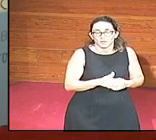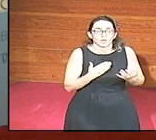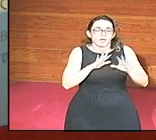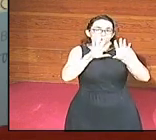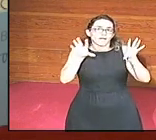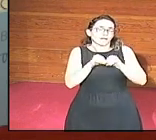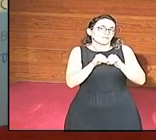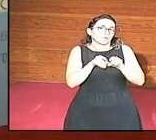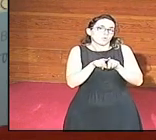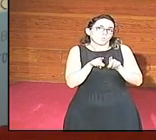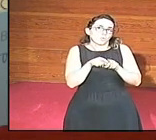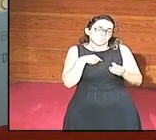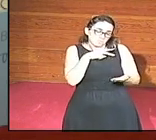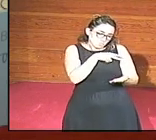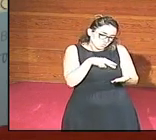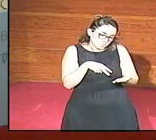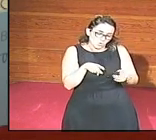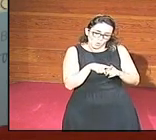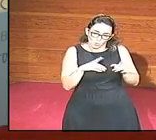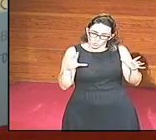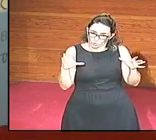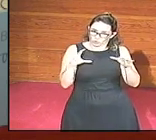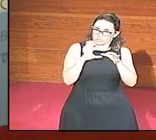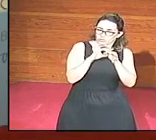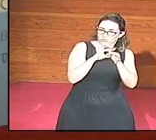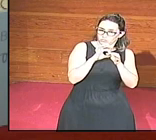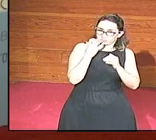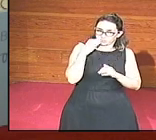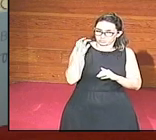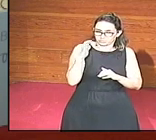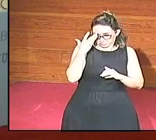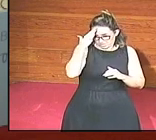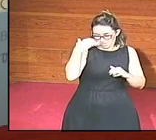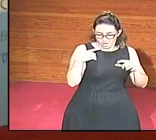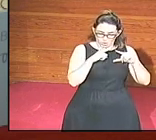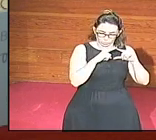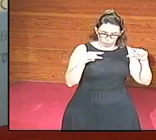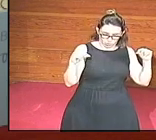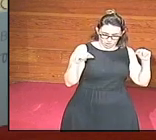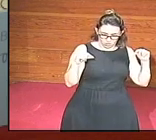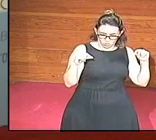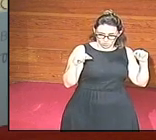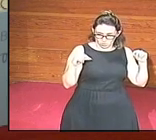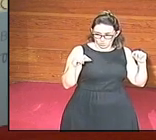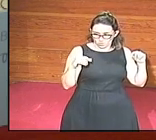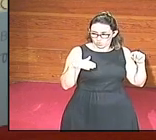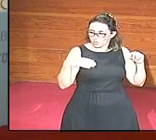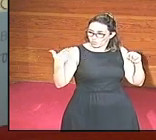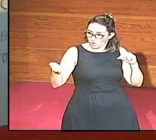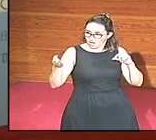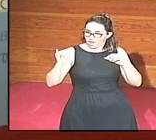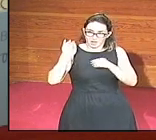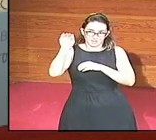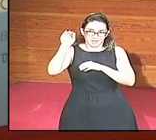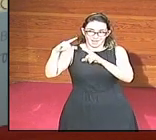yo lo llamo conexión sidrina, ¿vale? Entonces, si tú eres asturiano y conoces un asturiano fuera, da igual, te llevas bien,